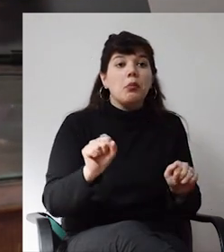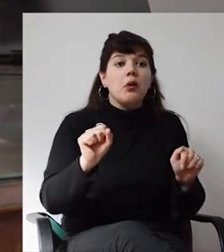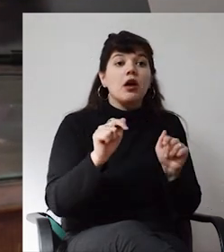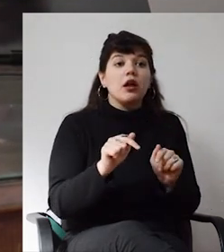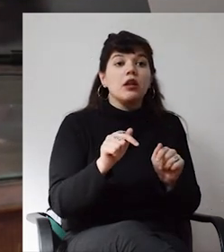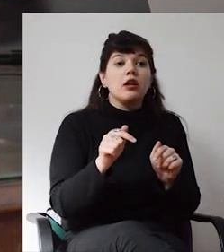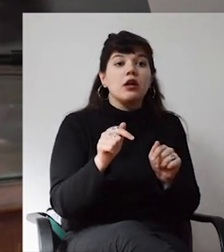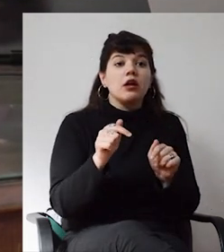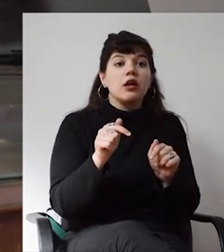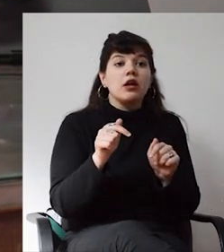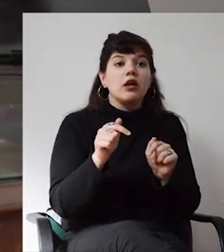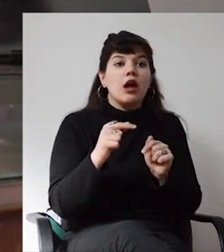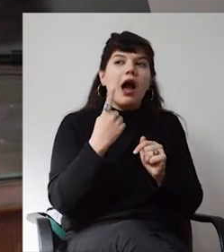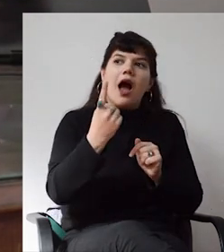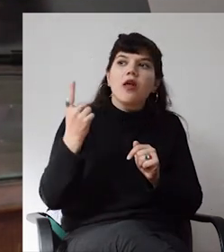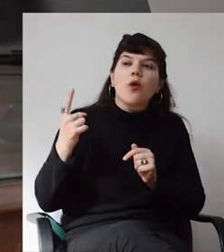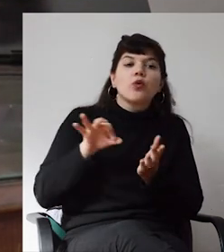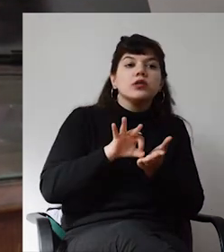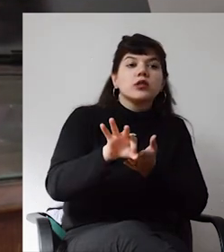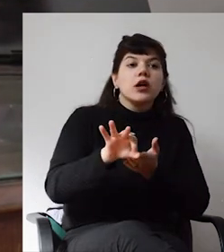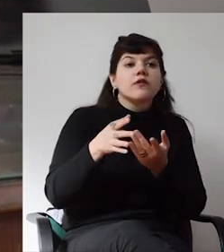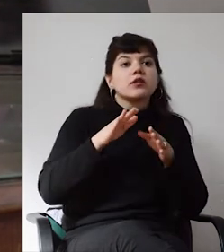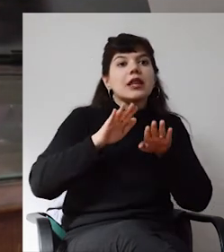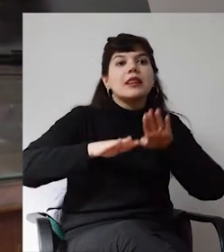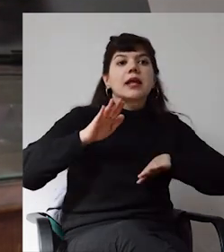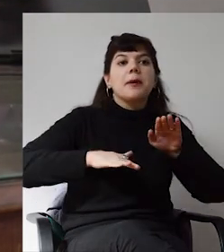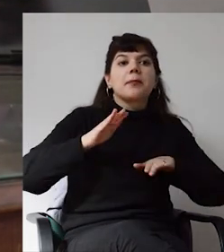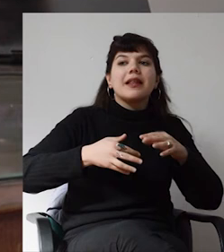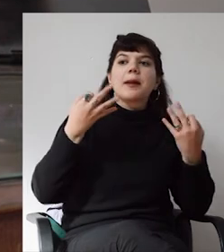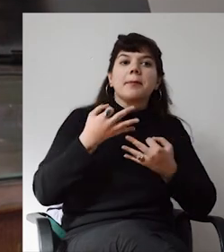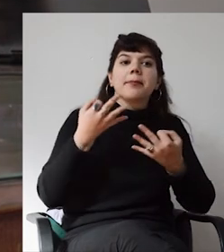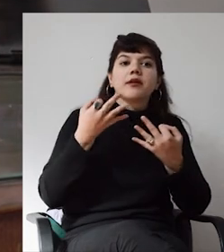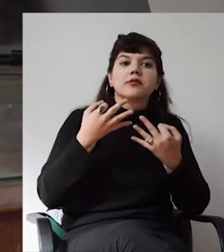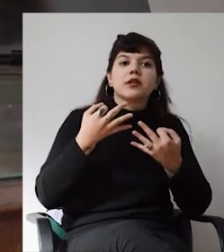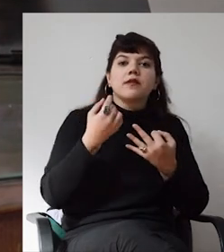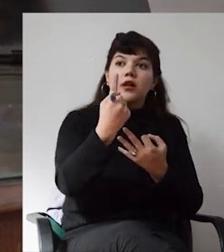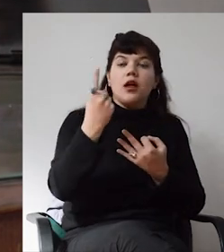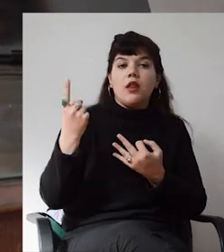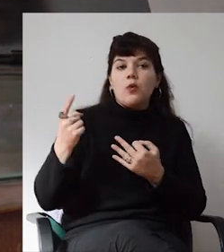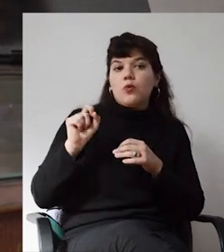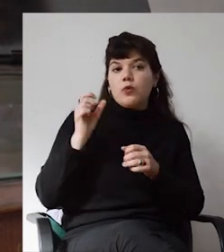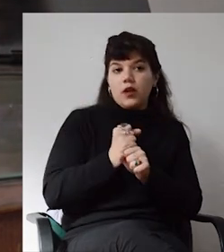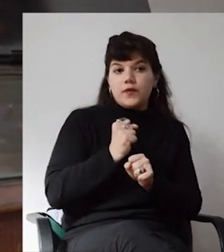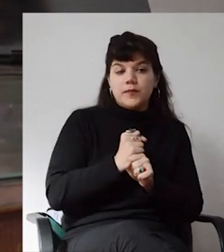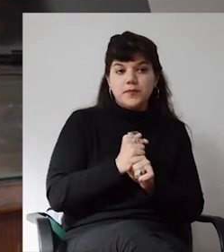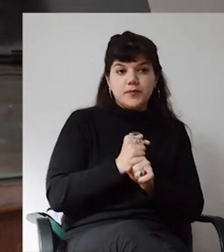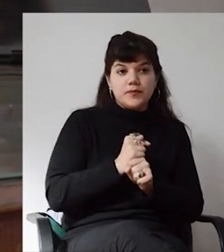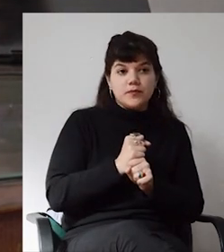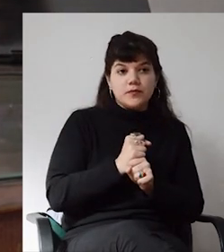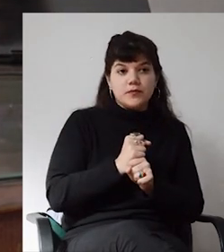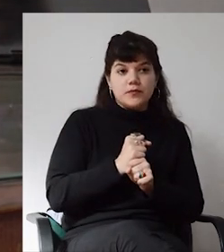se bajará a cada servicio de acuerdo a la especialidad, a la especificidad de cada uno de